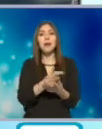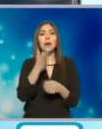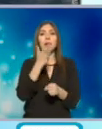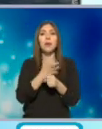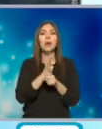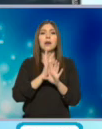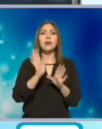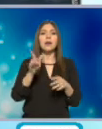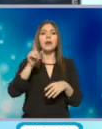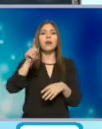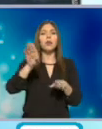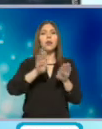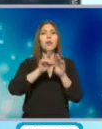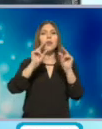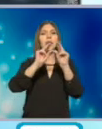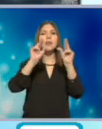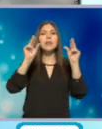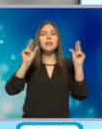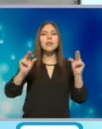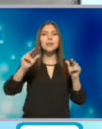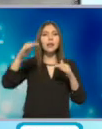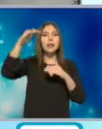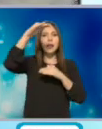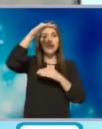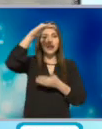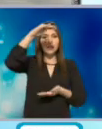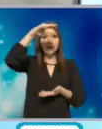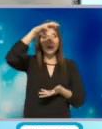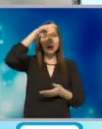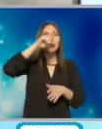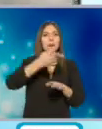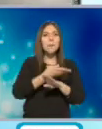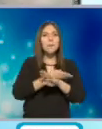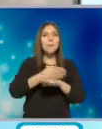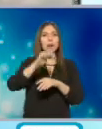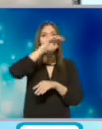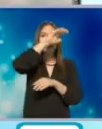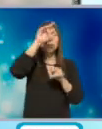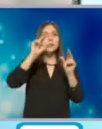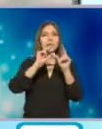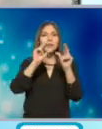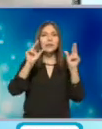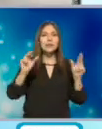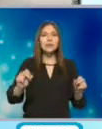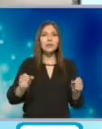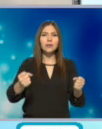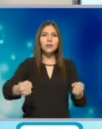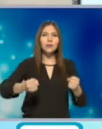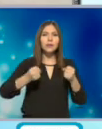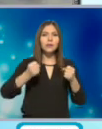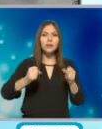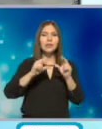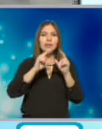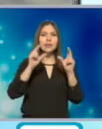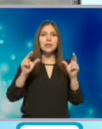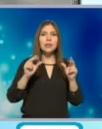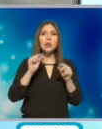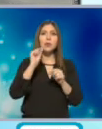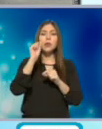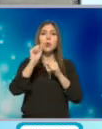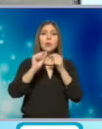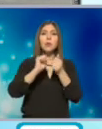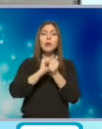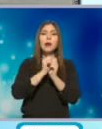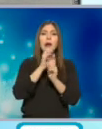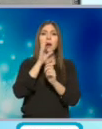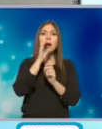ya en los polos, en la Antártida, esa superficie blanca de los icebergs, de ese hielo, sí, y al derretirse y